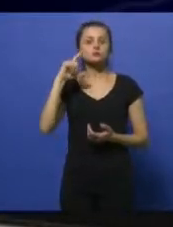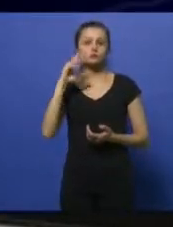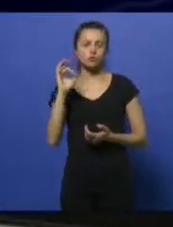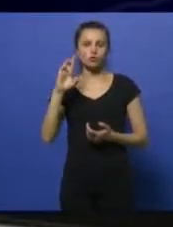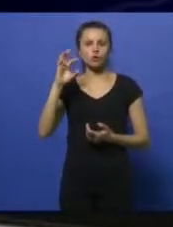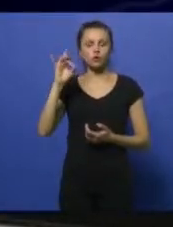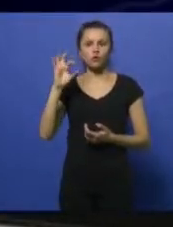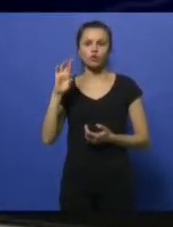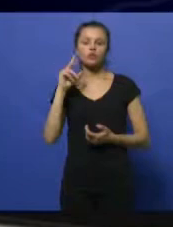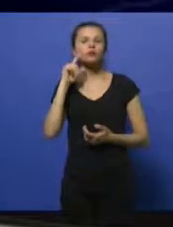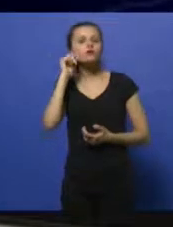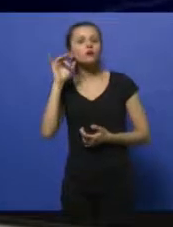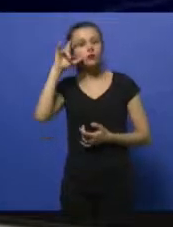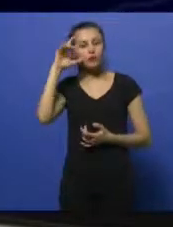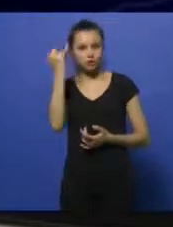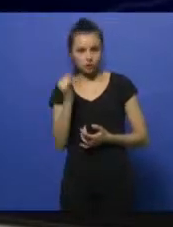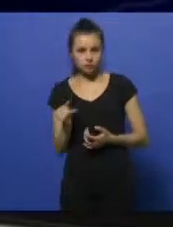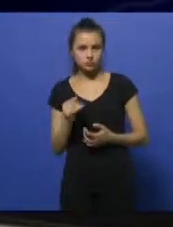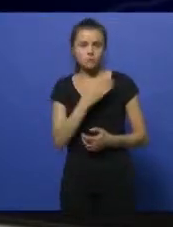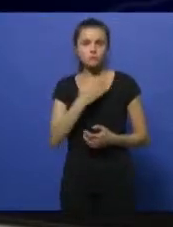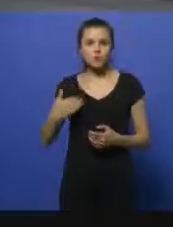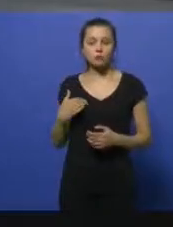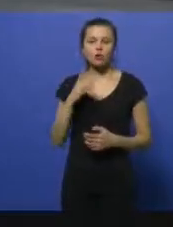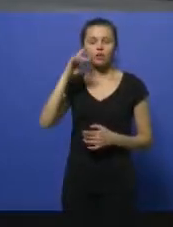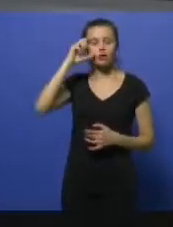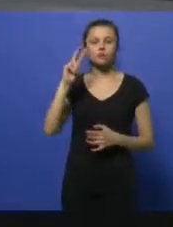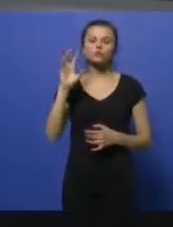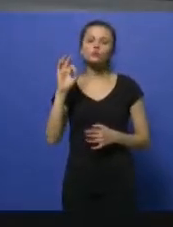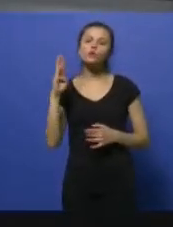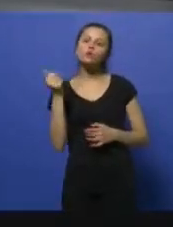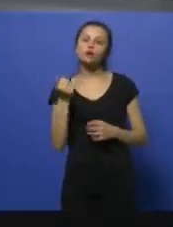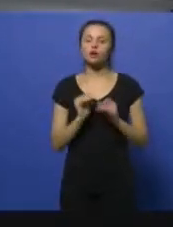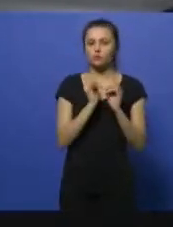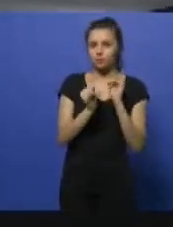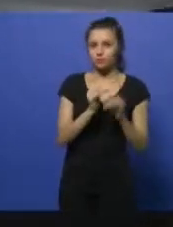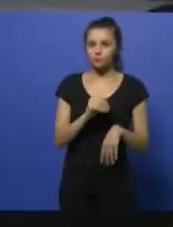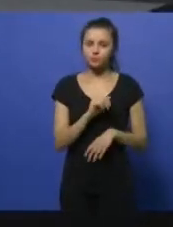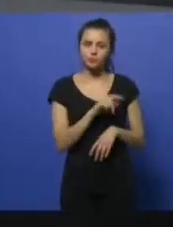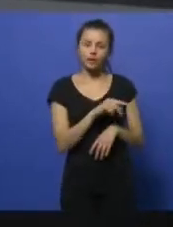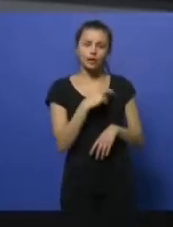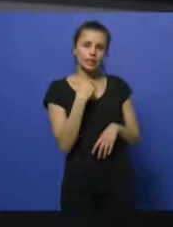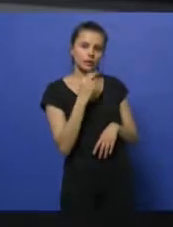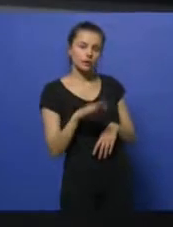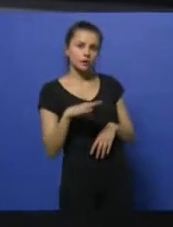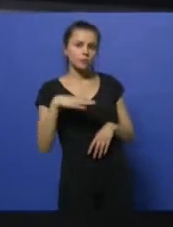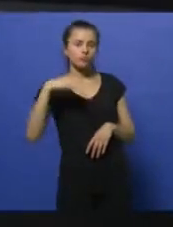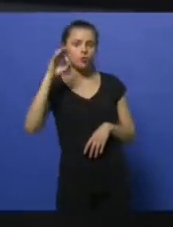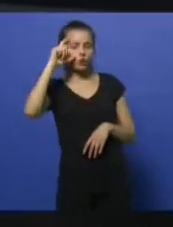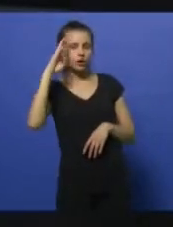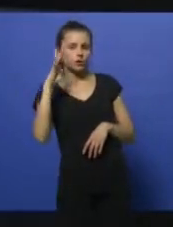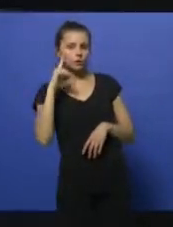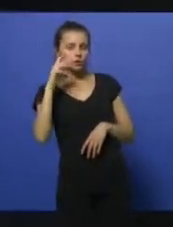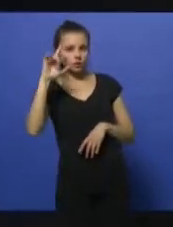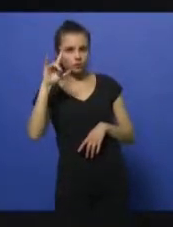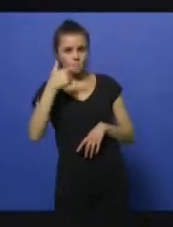a observar en la siguiente nota a Débora, la mamá. Martina es una niña que padece de síndrome de Moebius. Acá